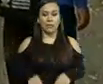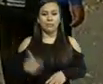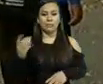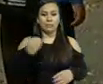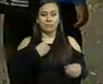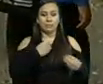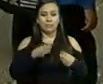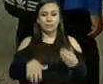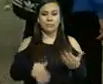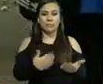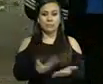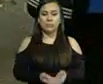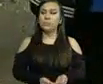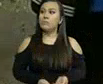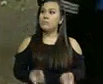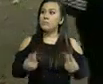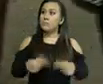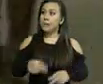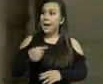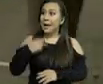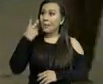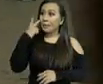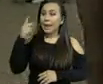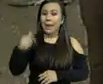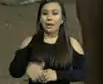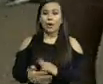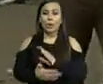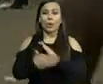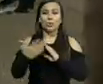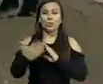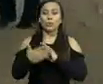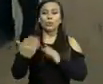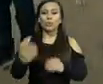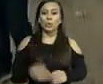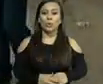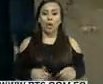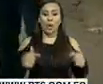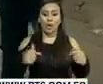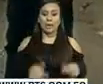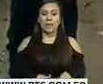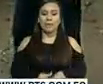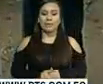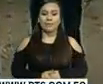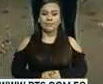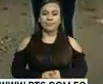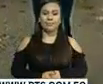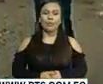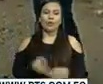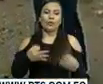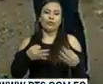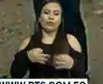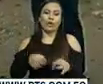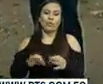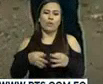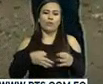bien acá se contempla la construcción de un paradero satelital un moderno paralelo que va a contar con